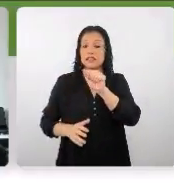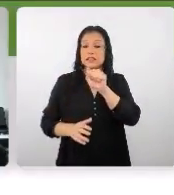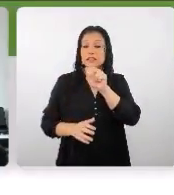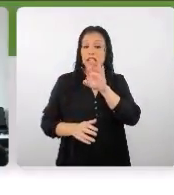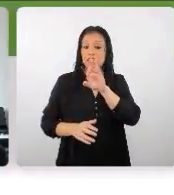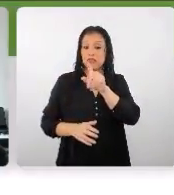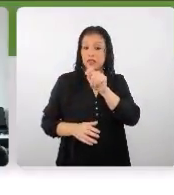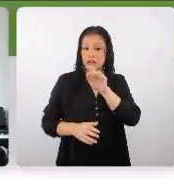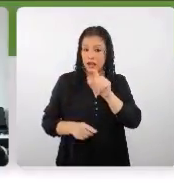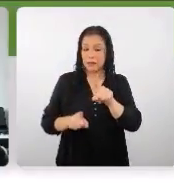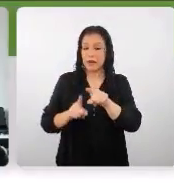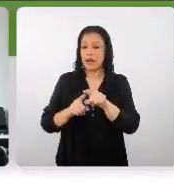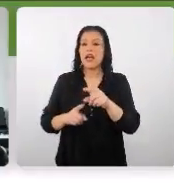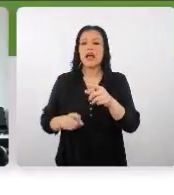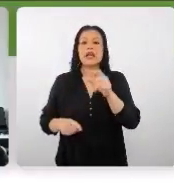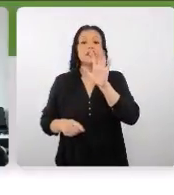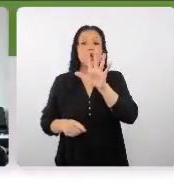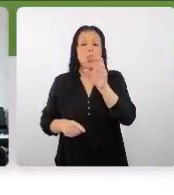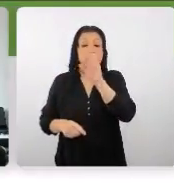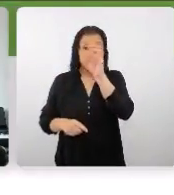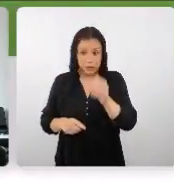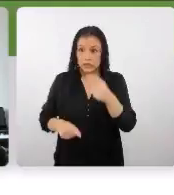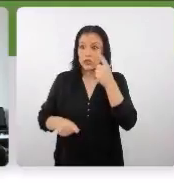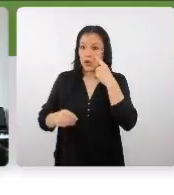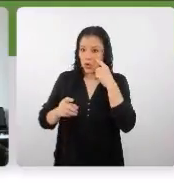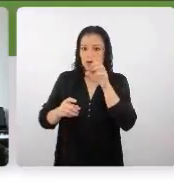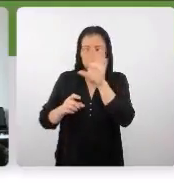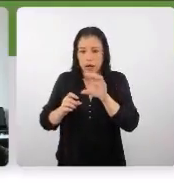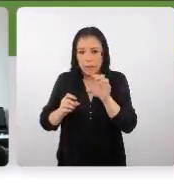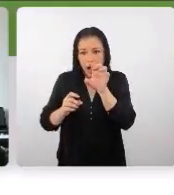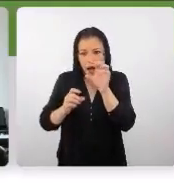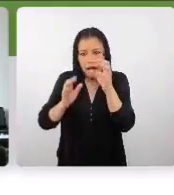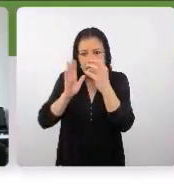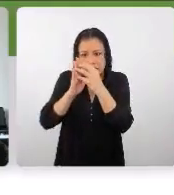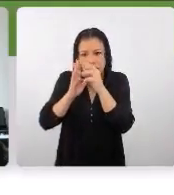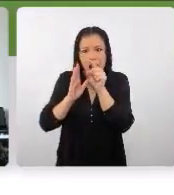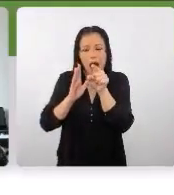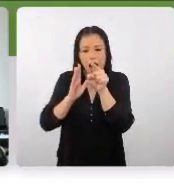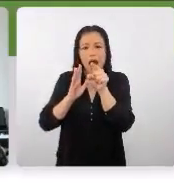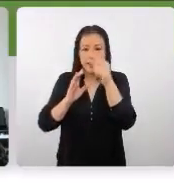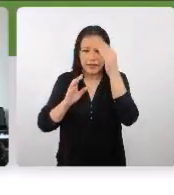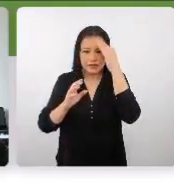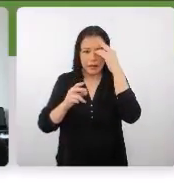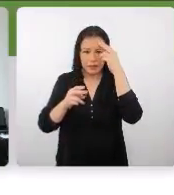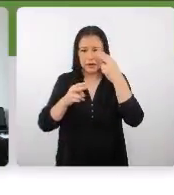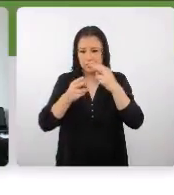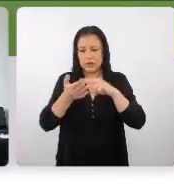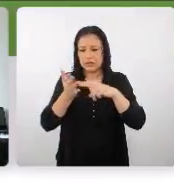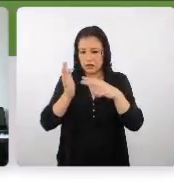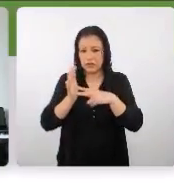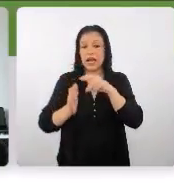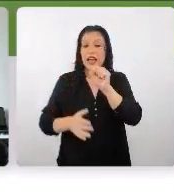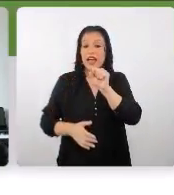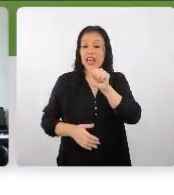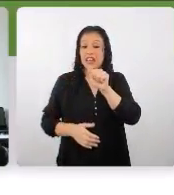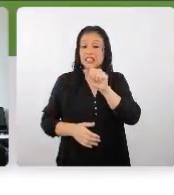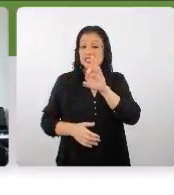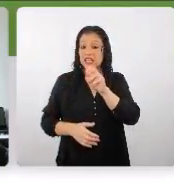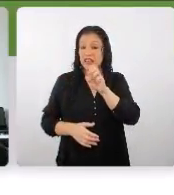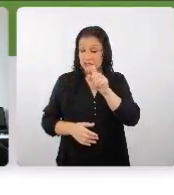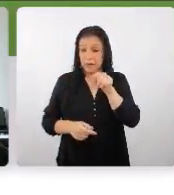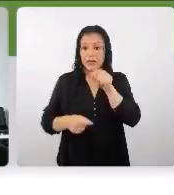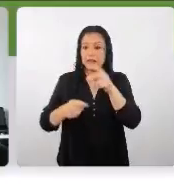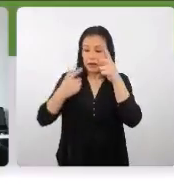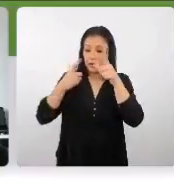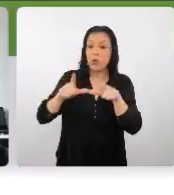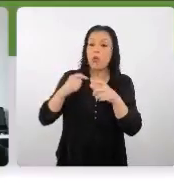el 50% lo conoce, ¿no? Dentro de la búsqueda de información, probablemente la mitad ya sabe lo que es Safe Travel y puede enterarse de cuáles son los destinos seguros,